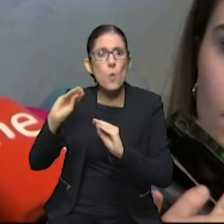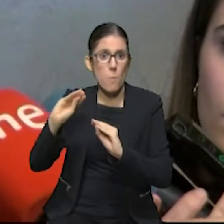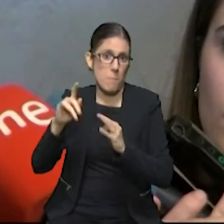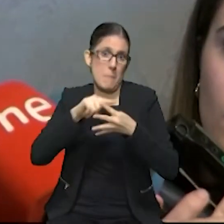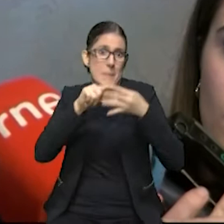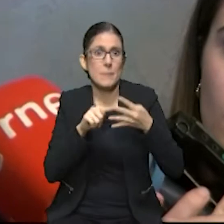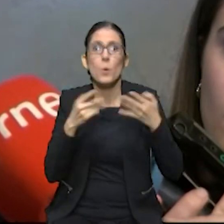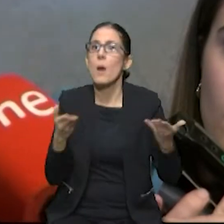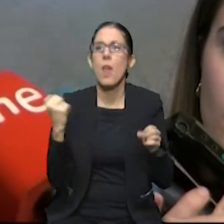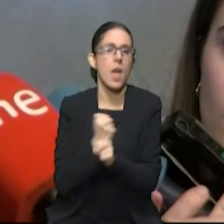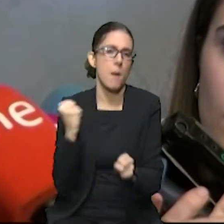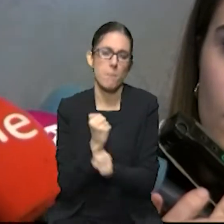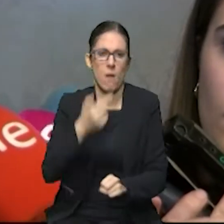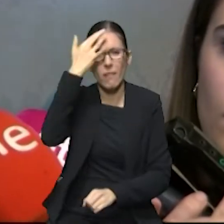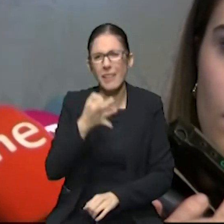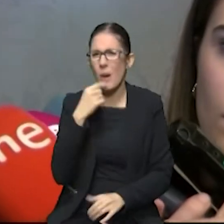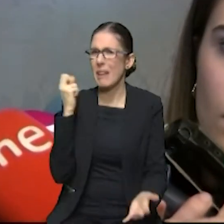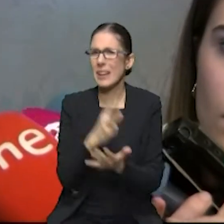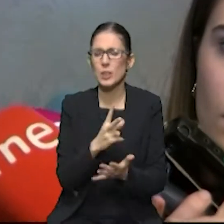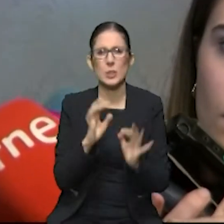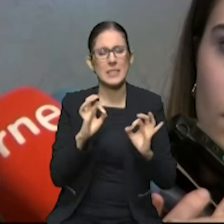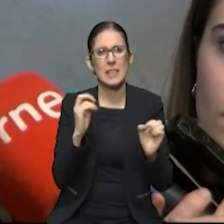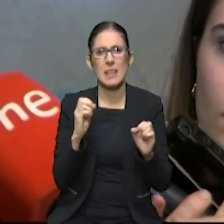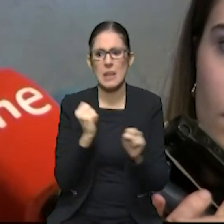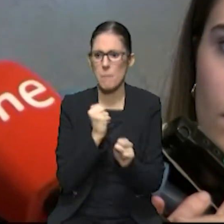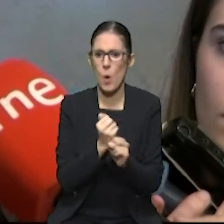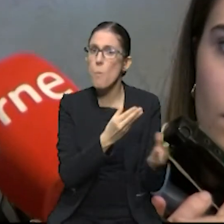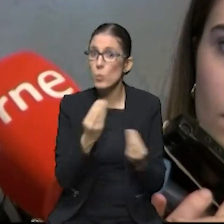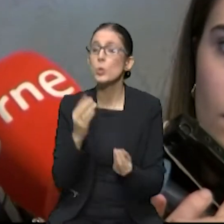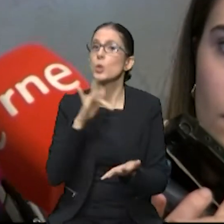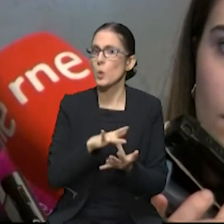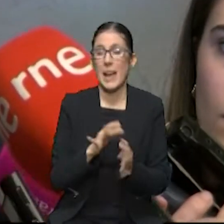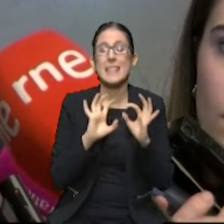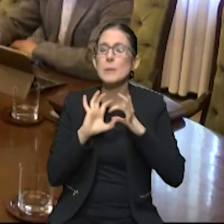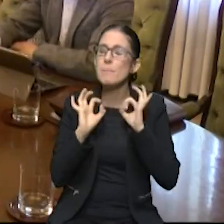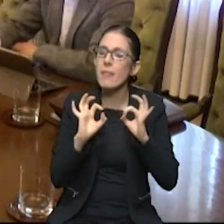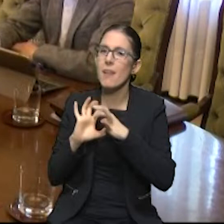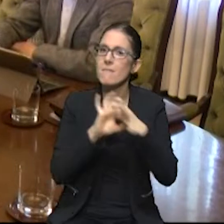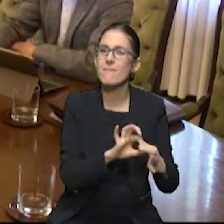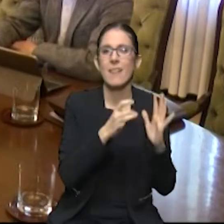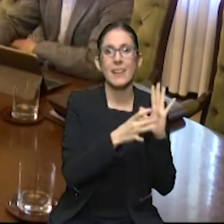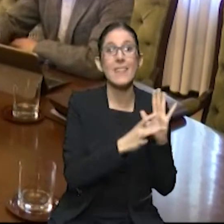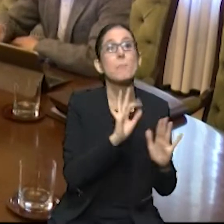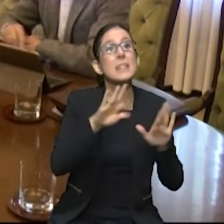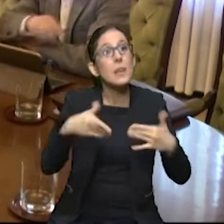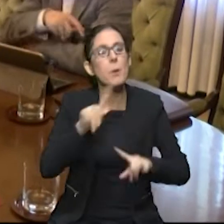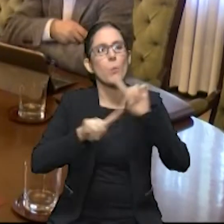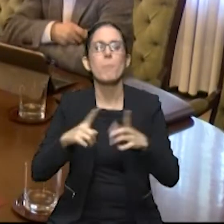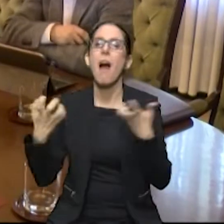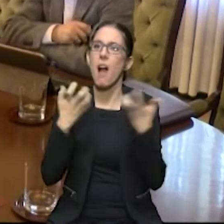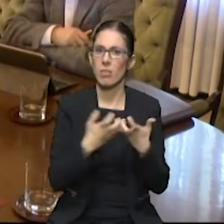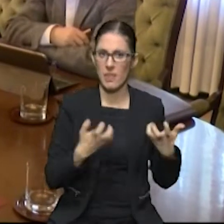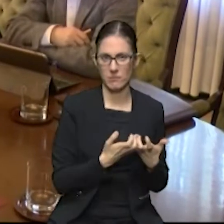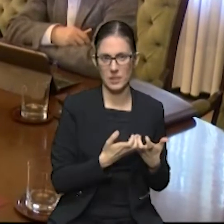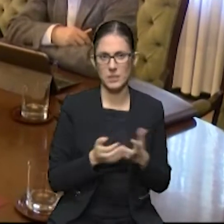muchos retos que afrontar en materia de empleo, sobre todo todo lo que tiene que ver con calidad del empleo y hablaremos de siniestralidad. No han querido formar parte del Consejo